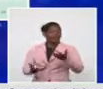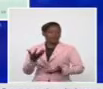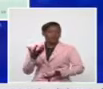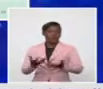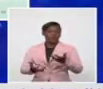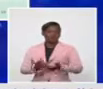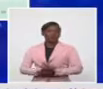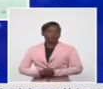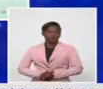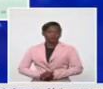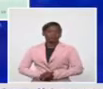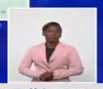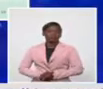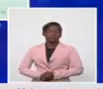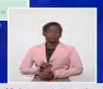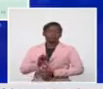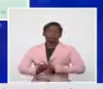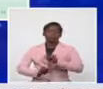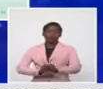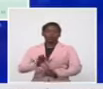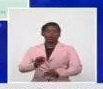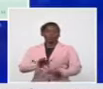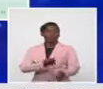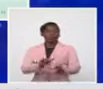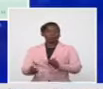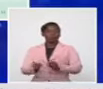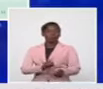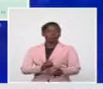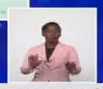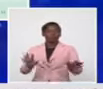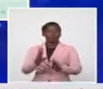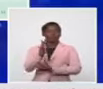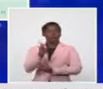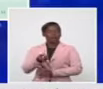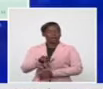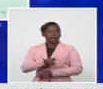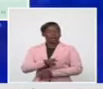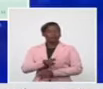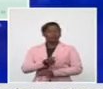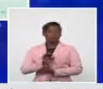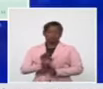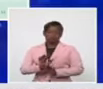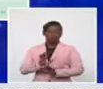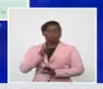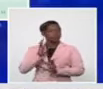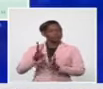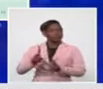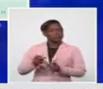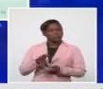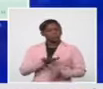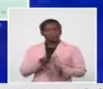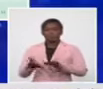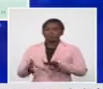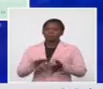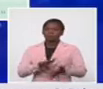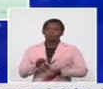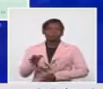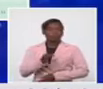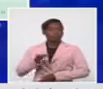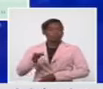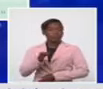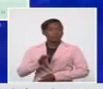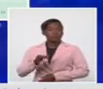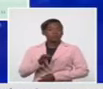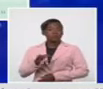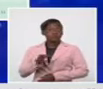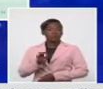control de la pandemia con 12 casos ayer, 2 menos que la jornada anterior. En el municipio de Rodas